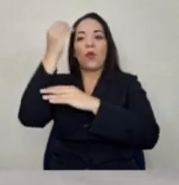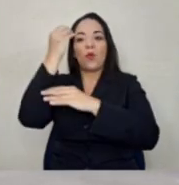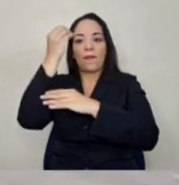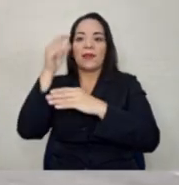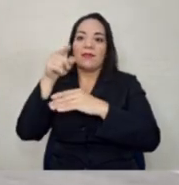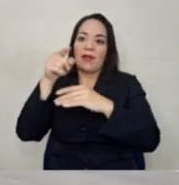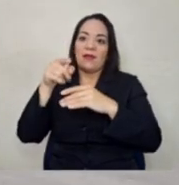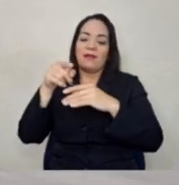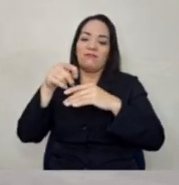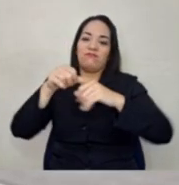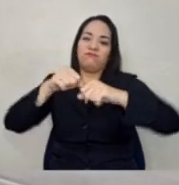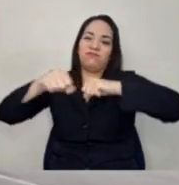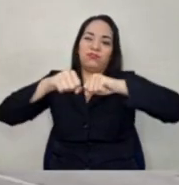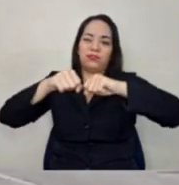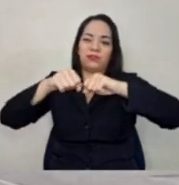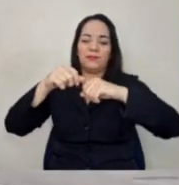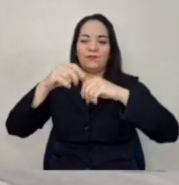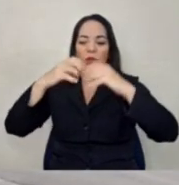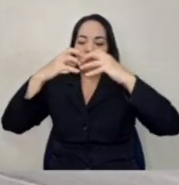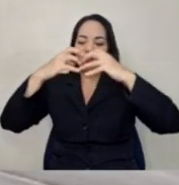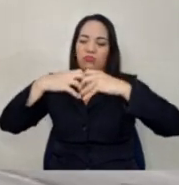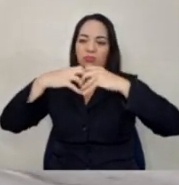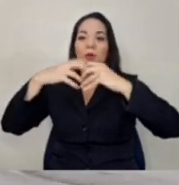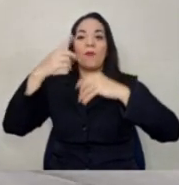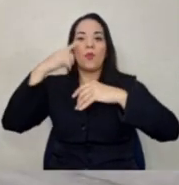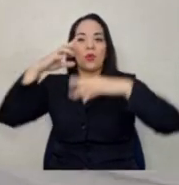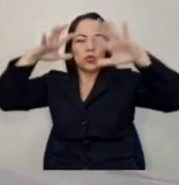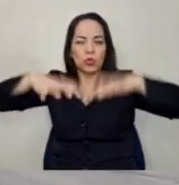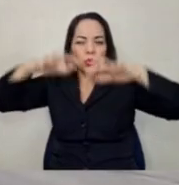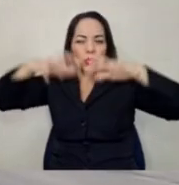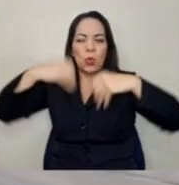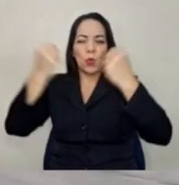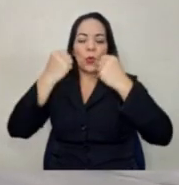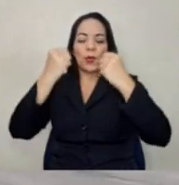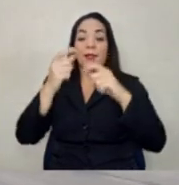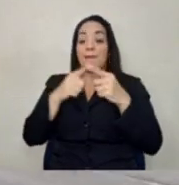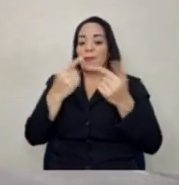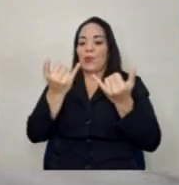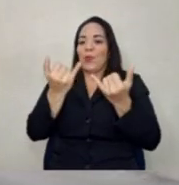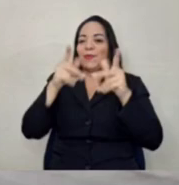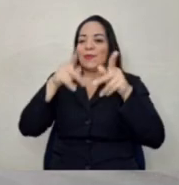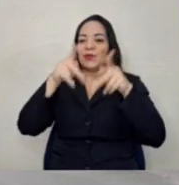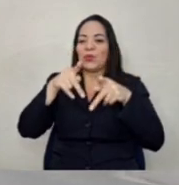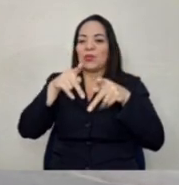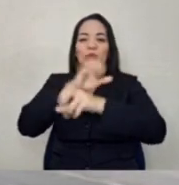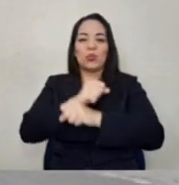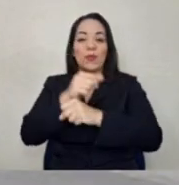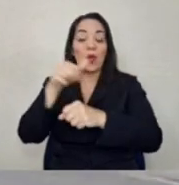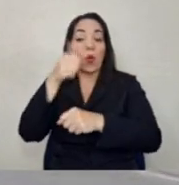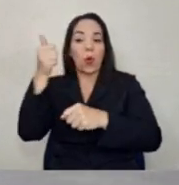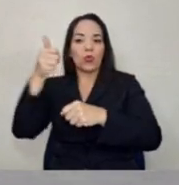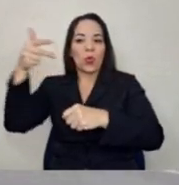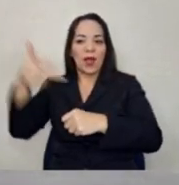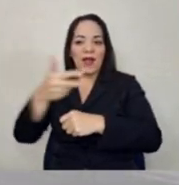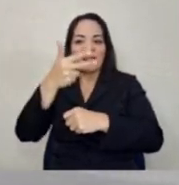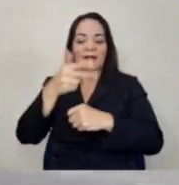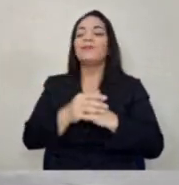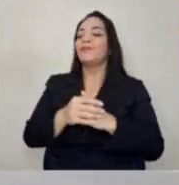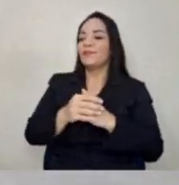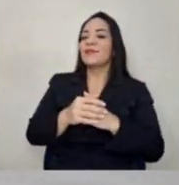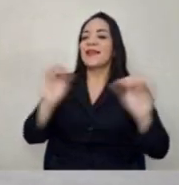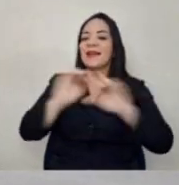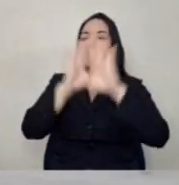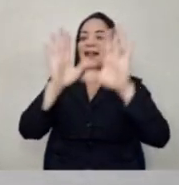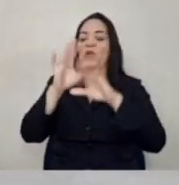colapsó por las fuertes lluvias, pero también para que la gente se acostumbre a que ahora efectivamente ya está el otro carril habilitado. Sí, y Policía de Tránsito